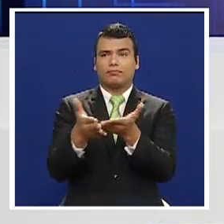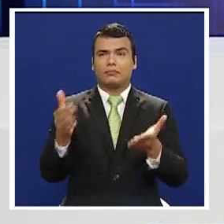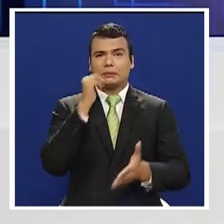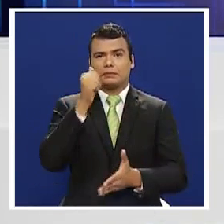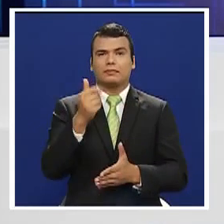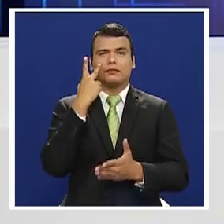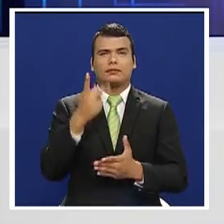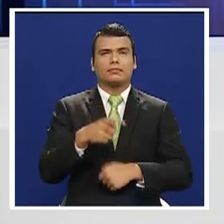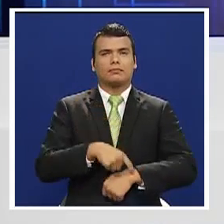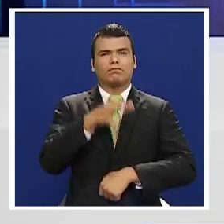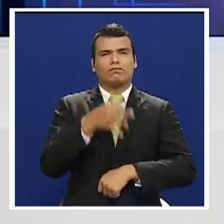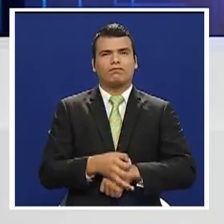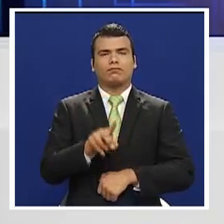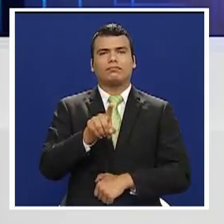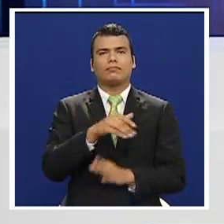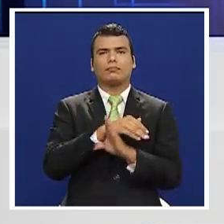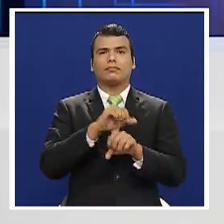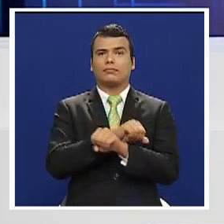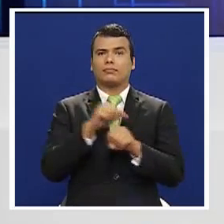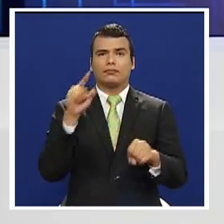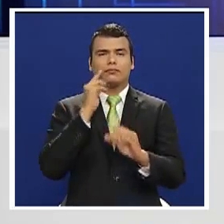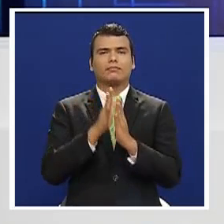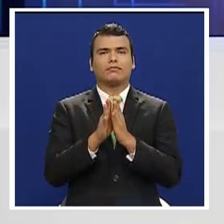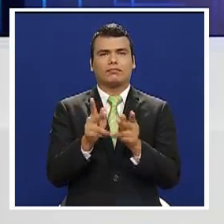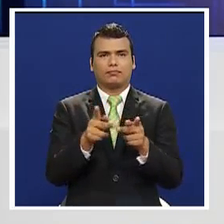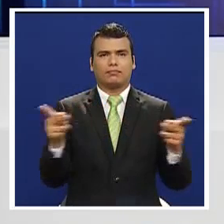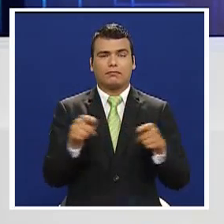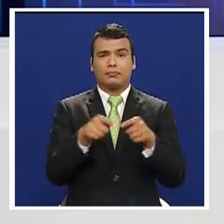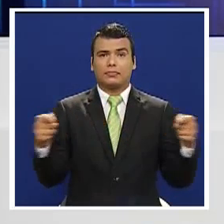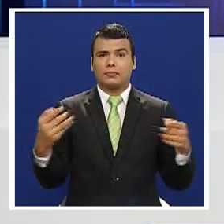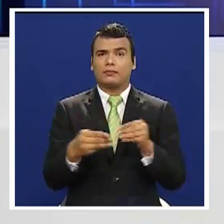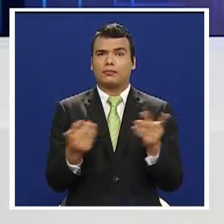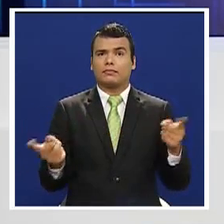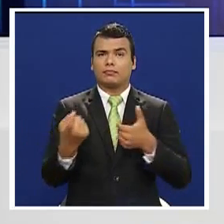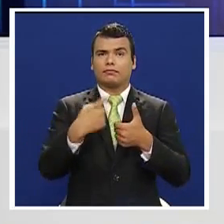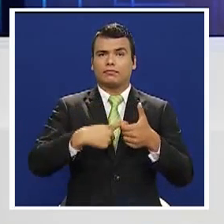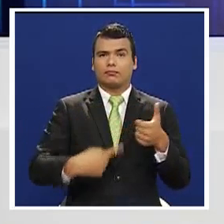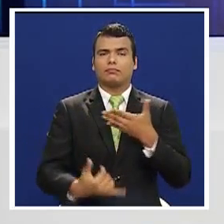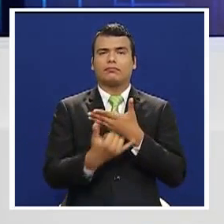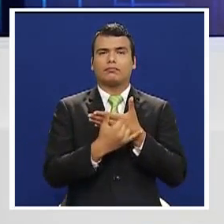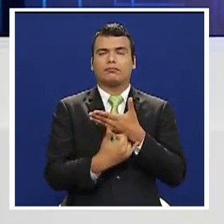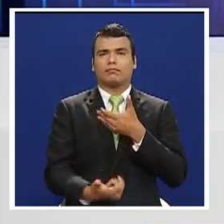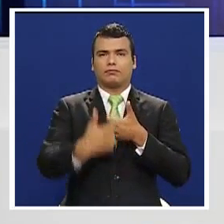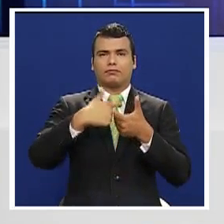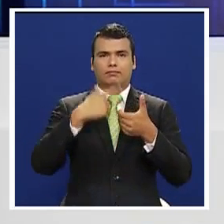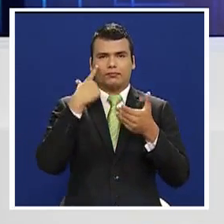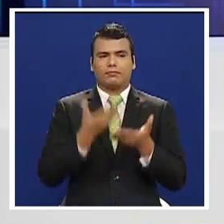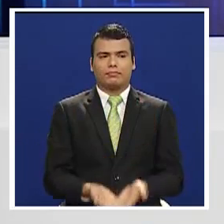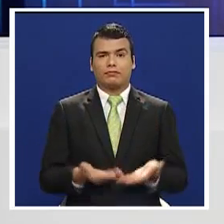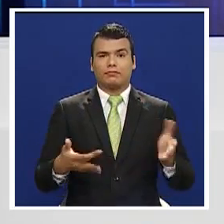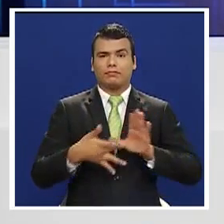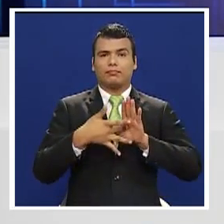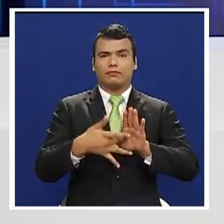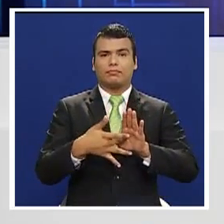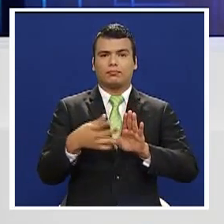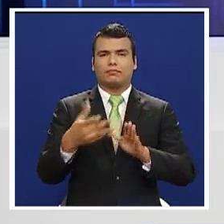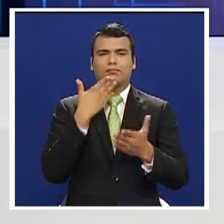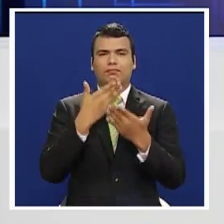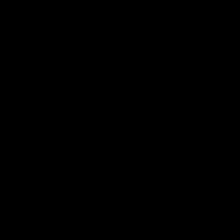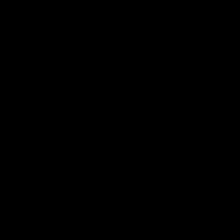capacidad a todo combinado para ser una buena luchadora. Valentina se prepara para participar en el Mundial de Lucha que se realizará en julio en